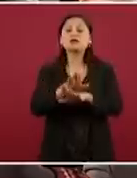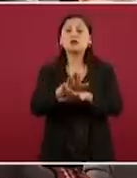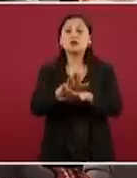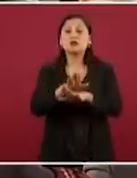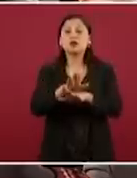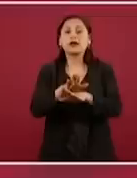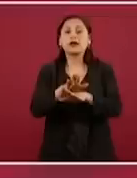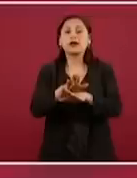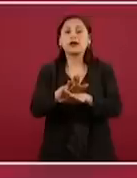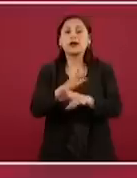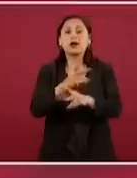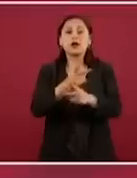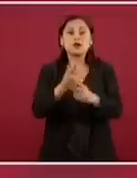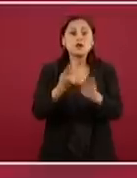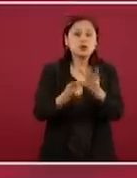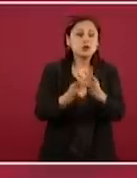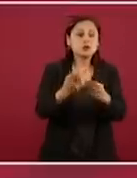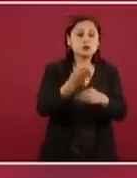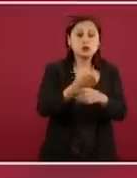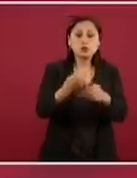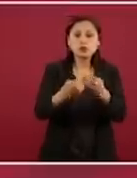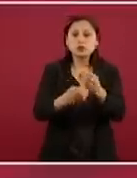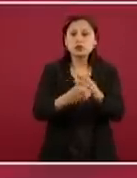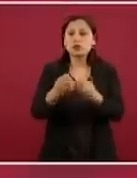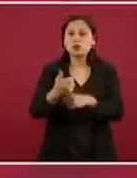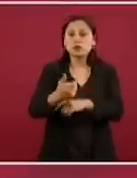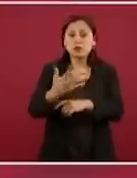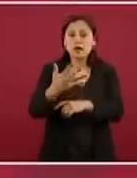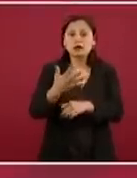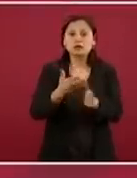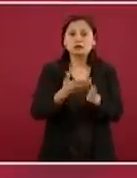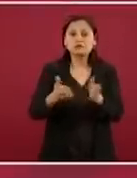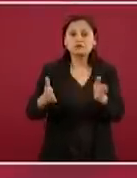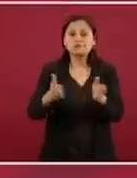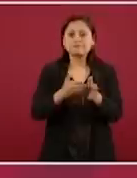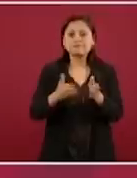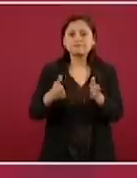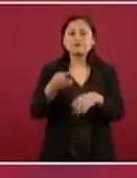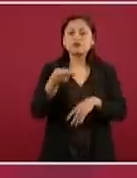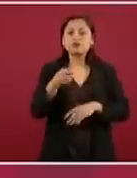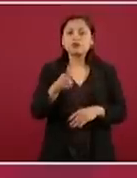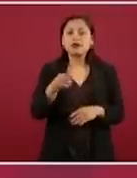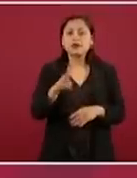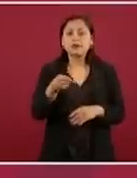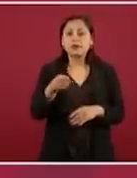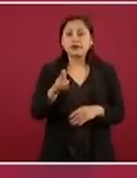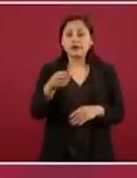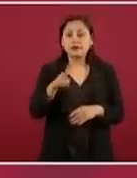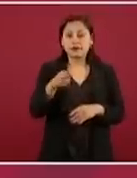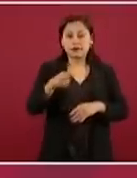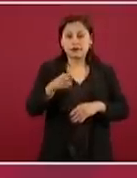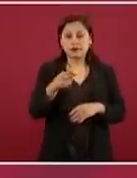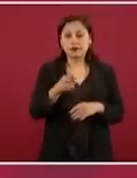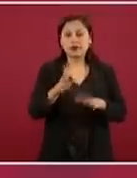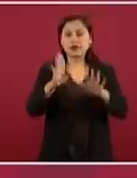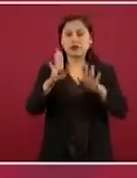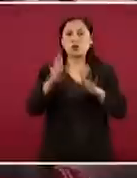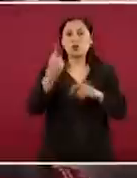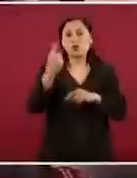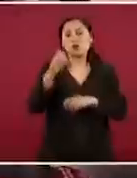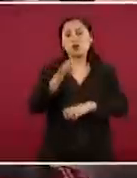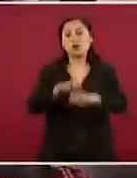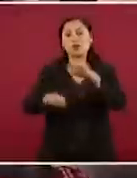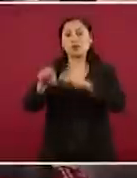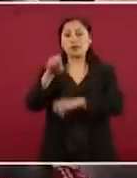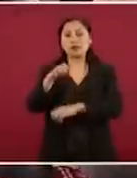en las compras en noviembre de en una empresa, la voy a